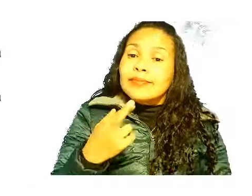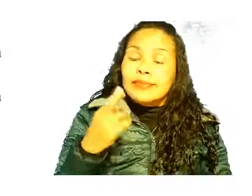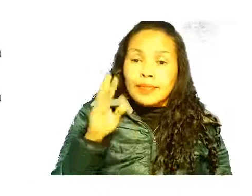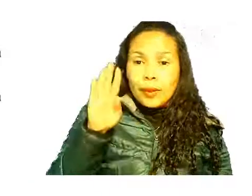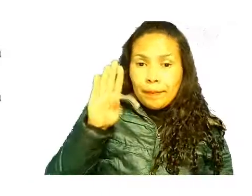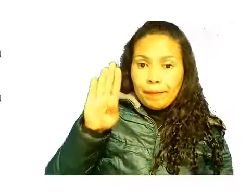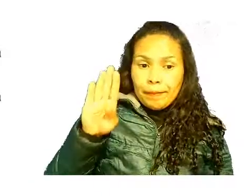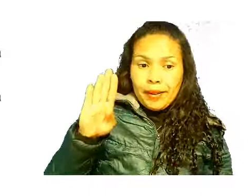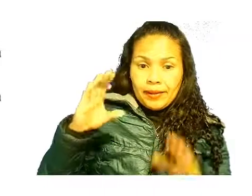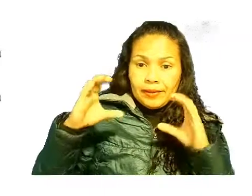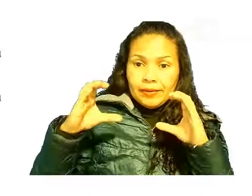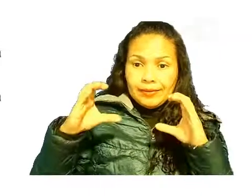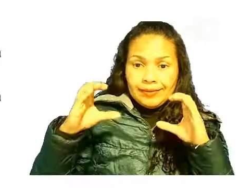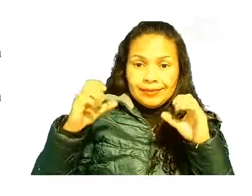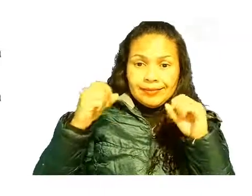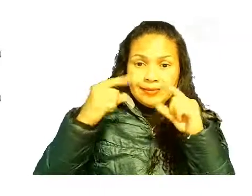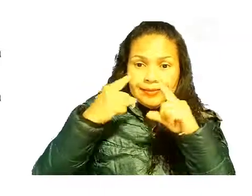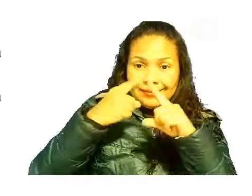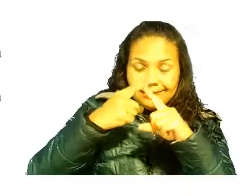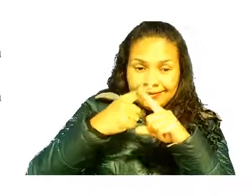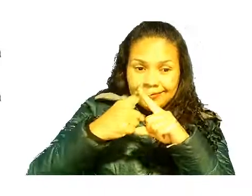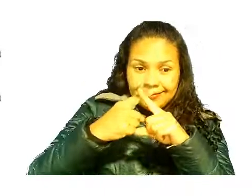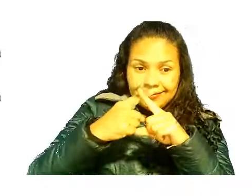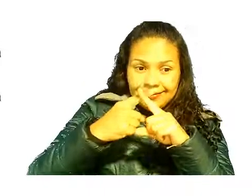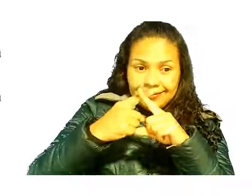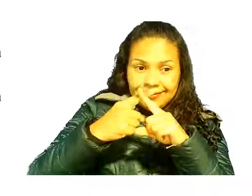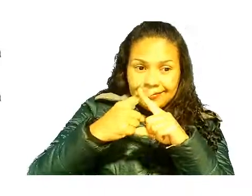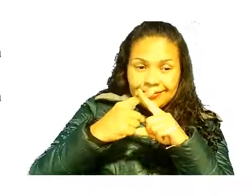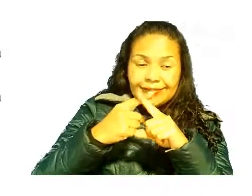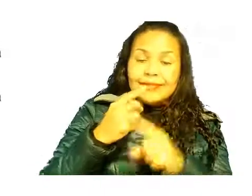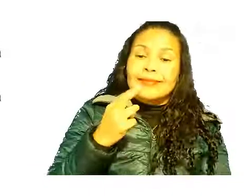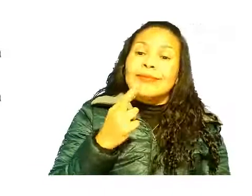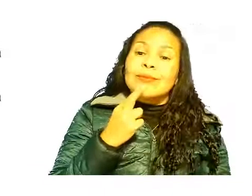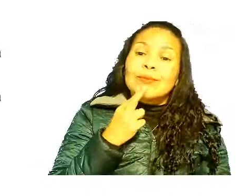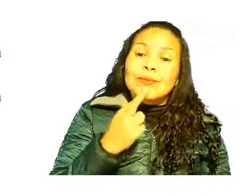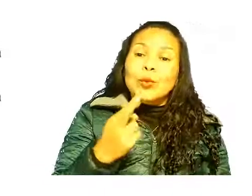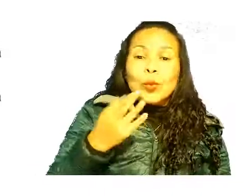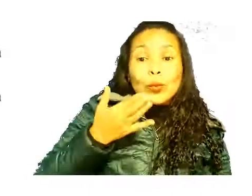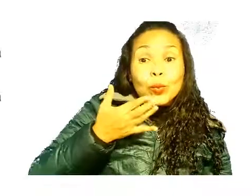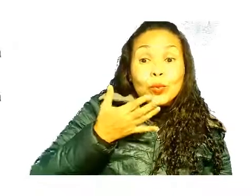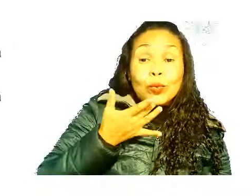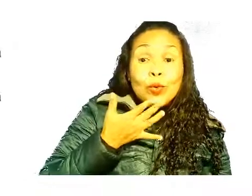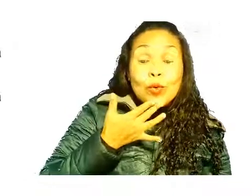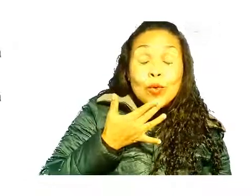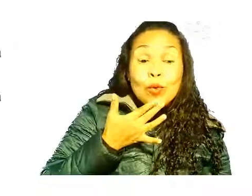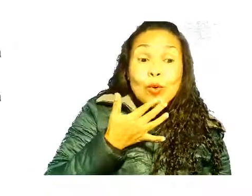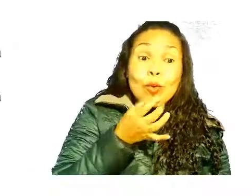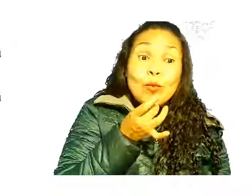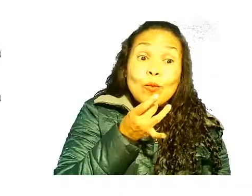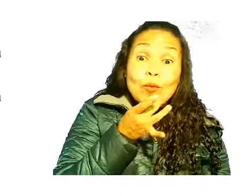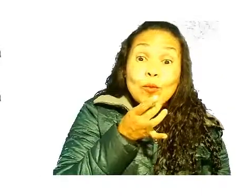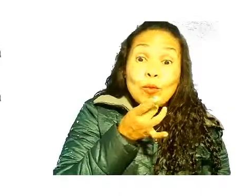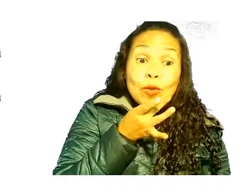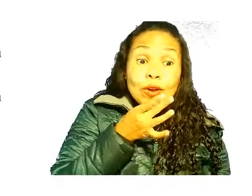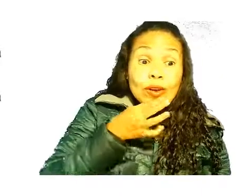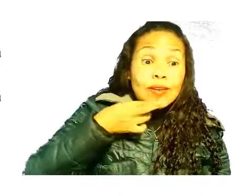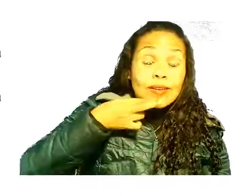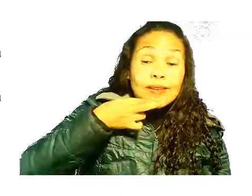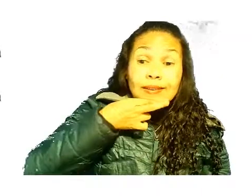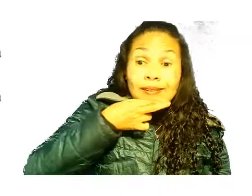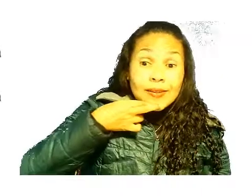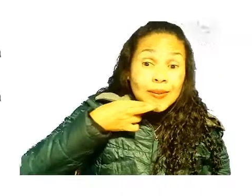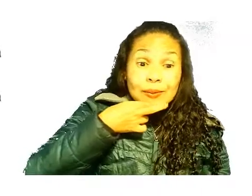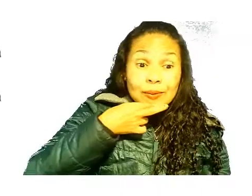entonces, identificamos que se escribiría la factorización como está en la parte de morado y